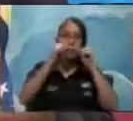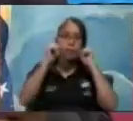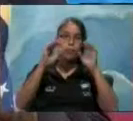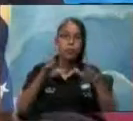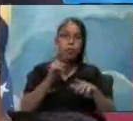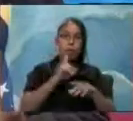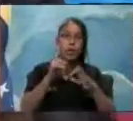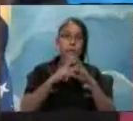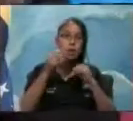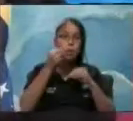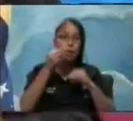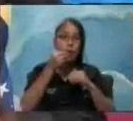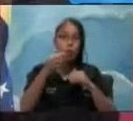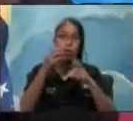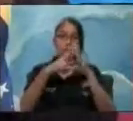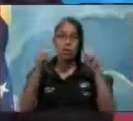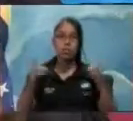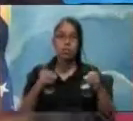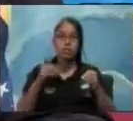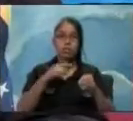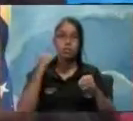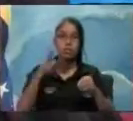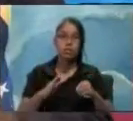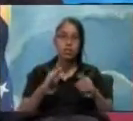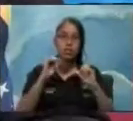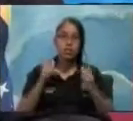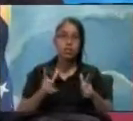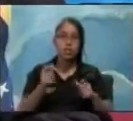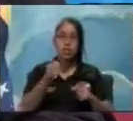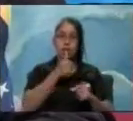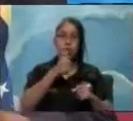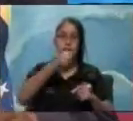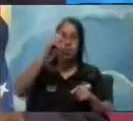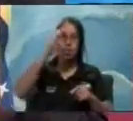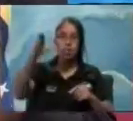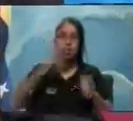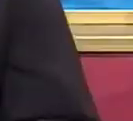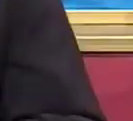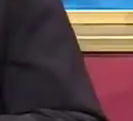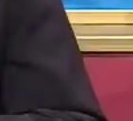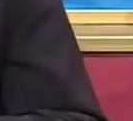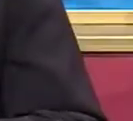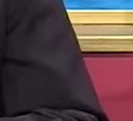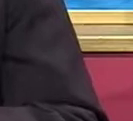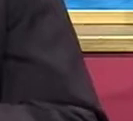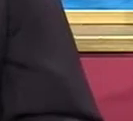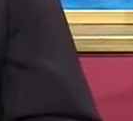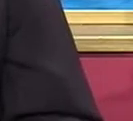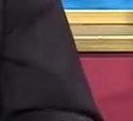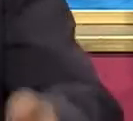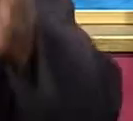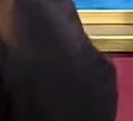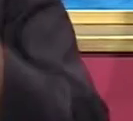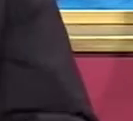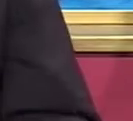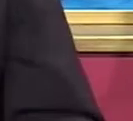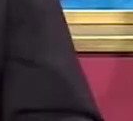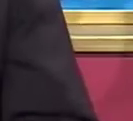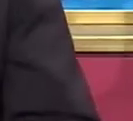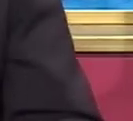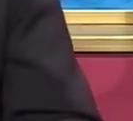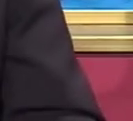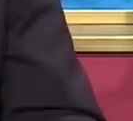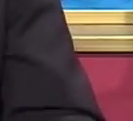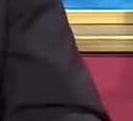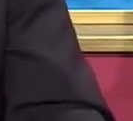Dice el versículo 15, mataste al autor de la vida, a quien Dios resucitó de los muertos. ¿A quién mataron? Al autor de la vida, pero